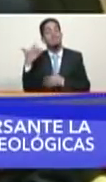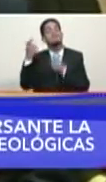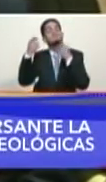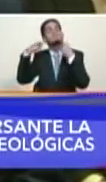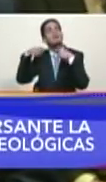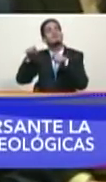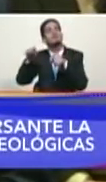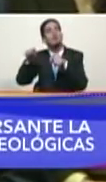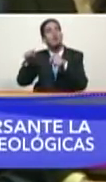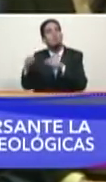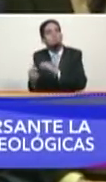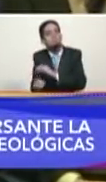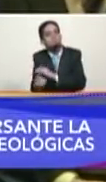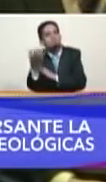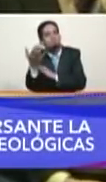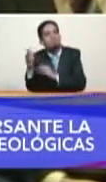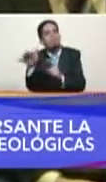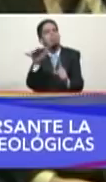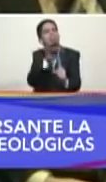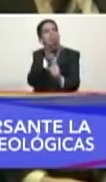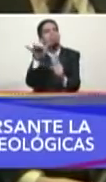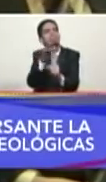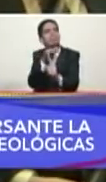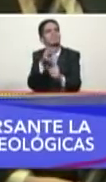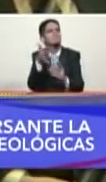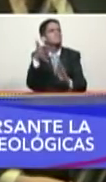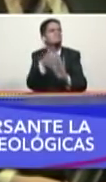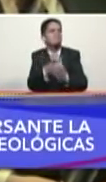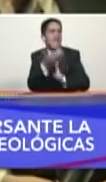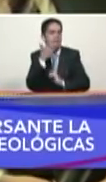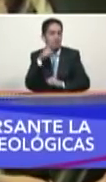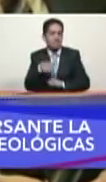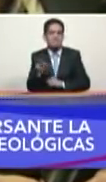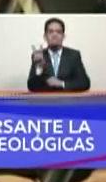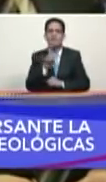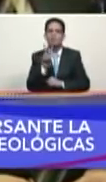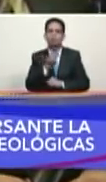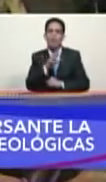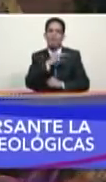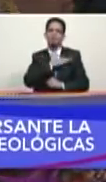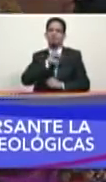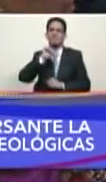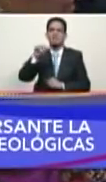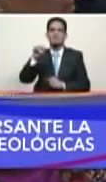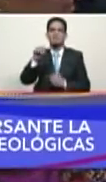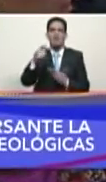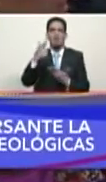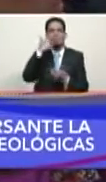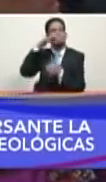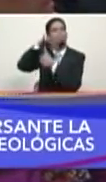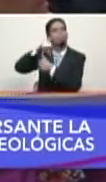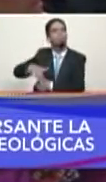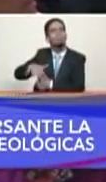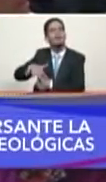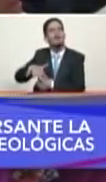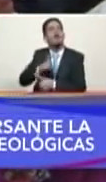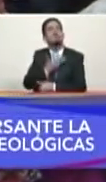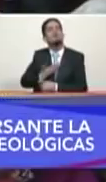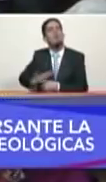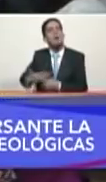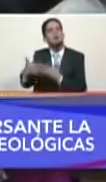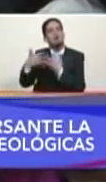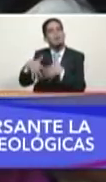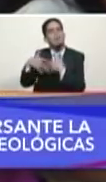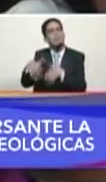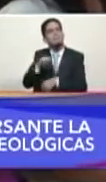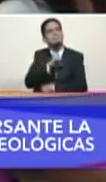una mentira de que el modelo socialista venezolano es enemigo de la empresa privada. Por favor,